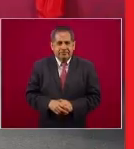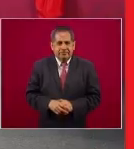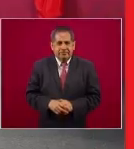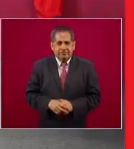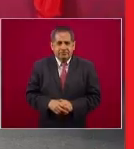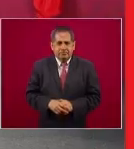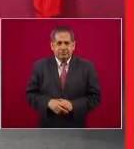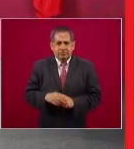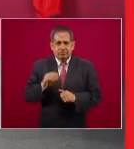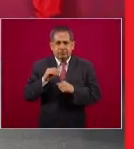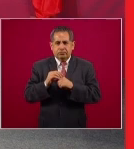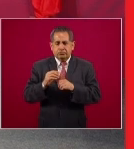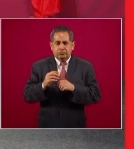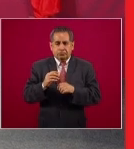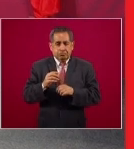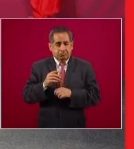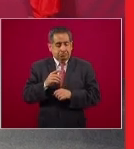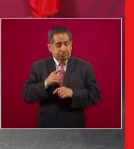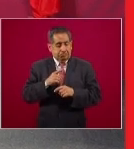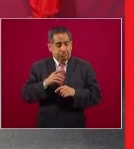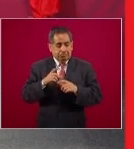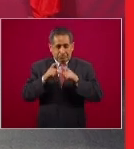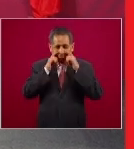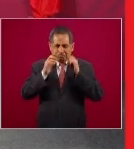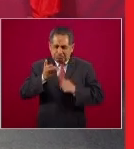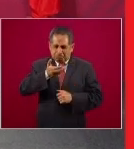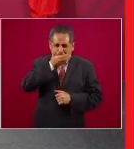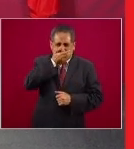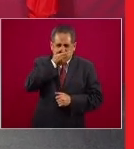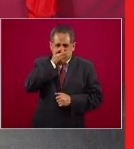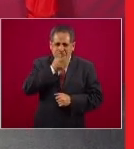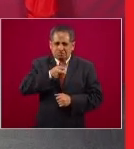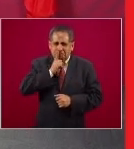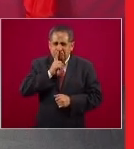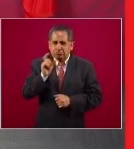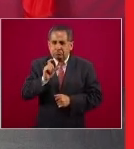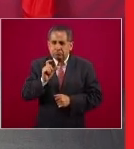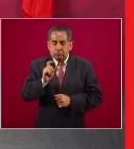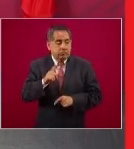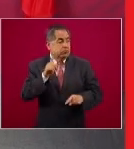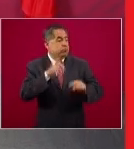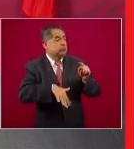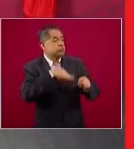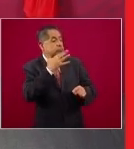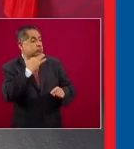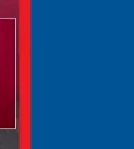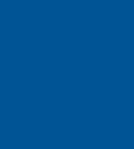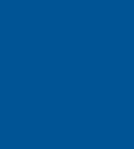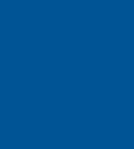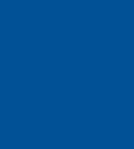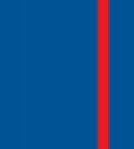Me voy a poner un tapaboca, ¿saben cuándo? Cuando no haya corrupción ya.